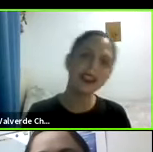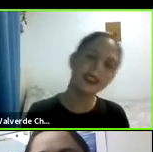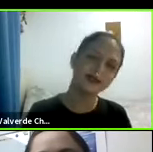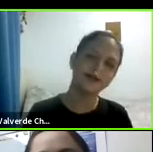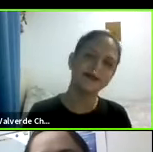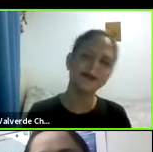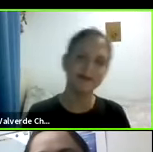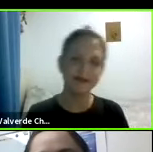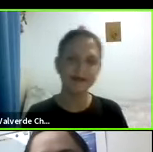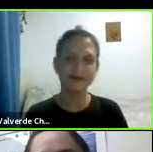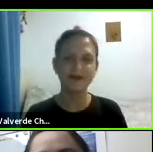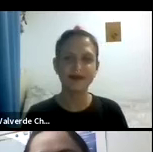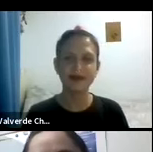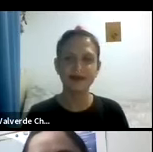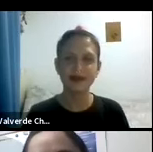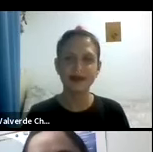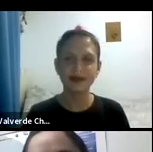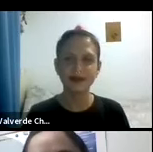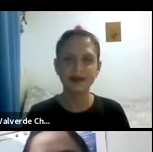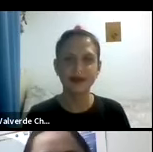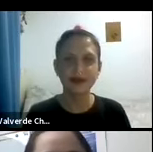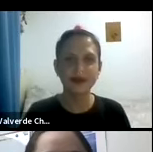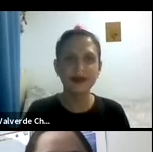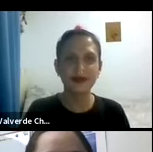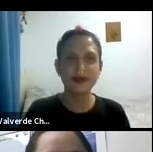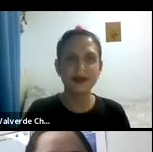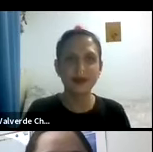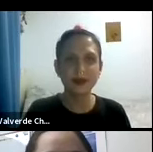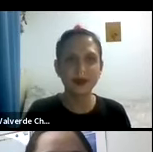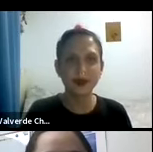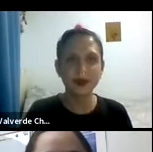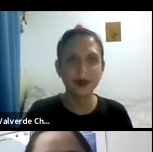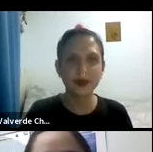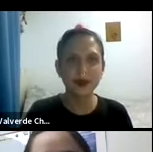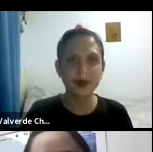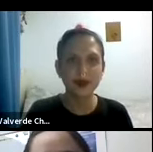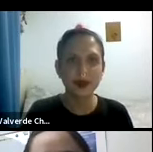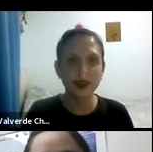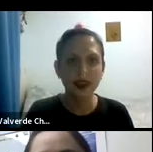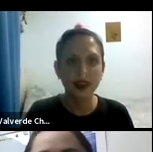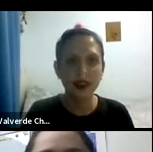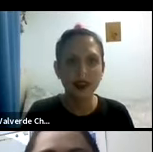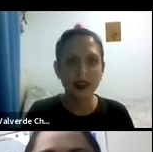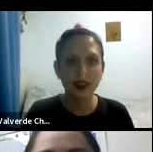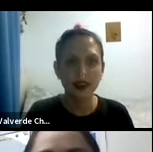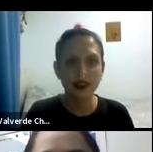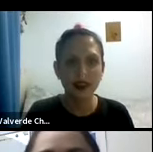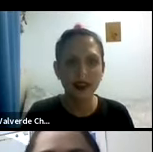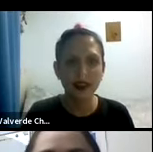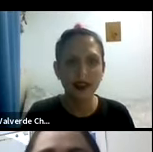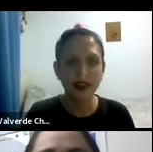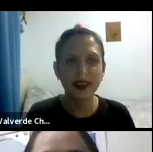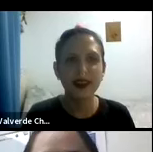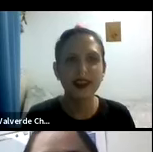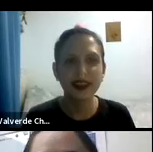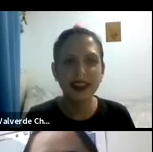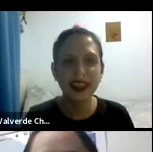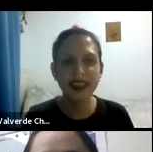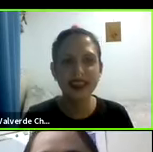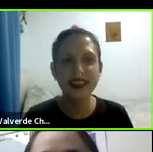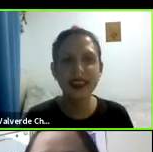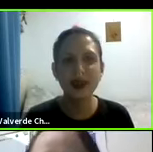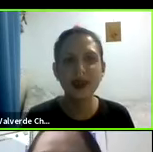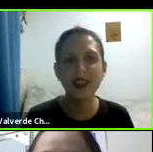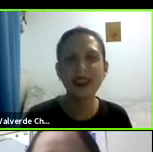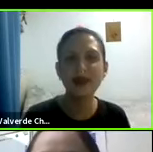bonita tarde muchas gracias muchas gracias propio por todo en realidad con todo el gusto gracias que tengan buenas buenas